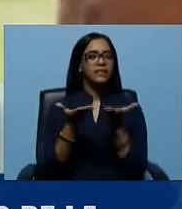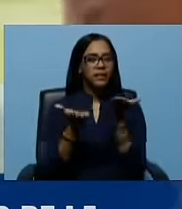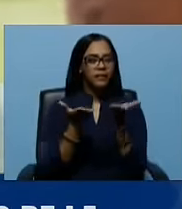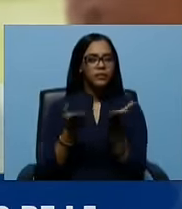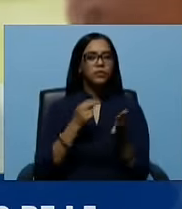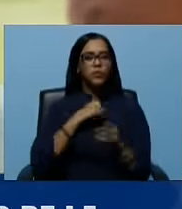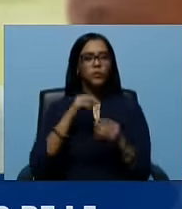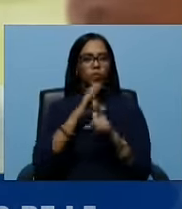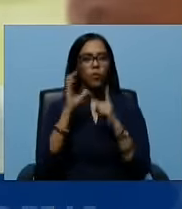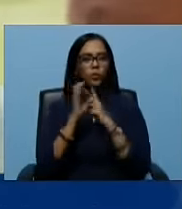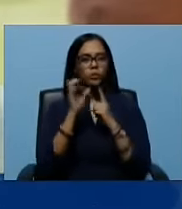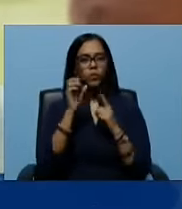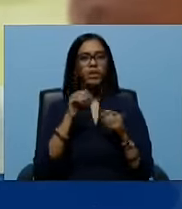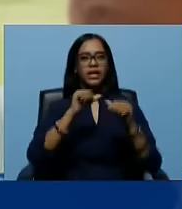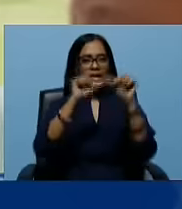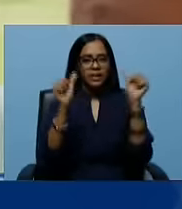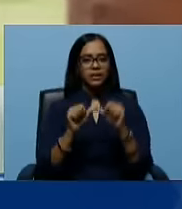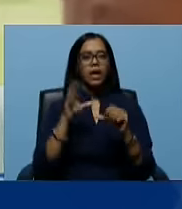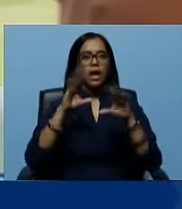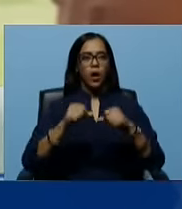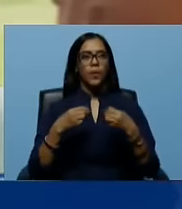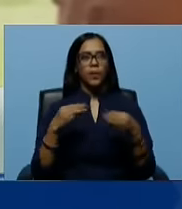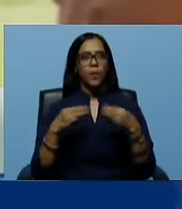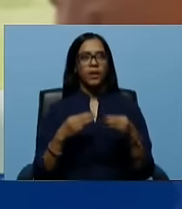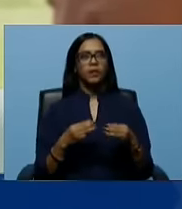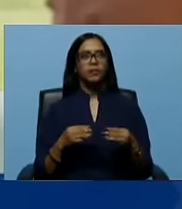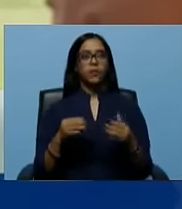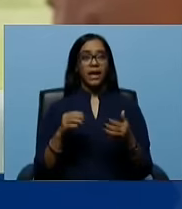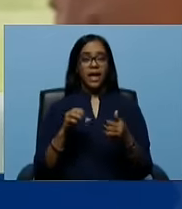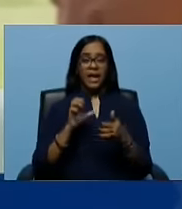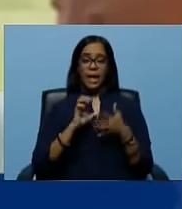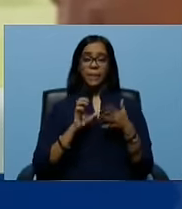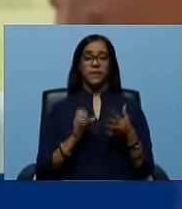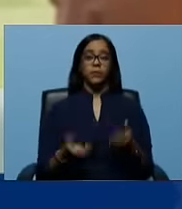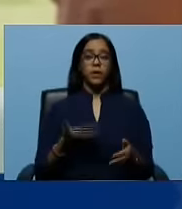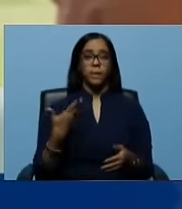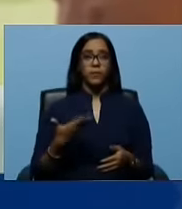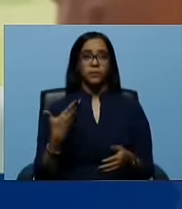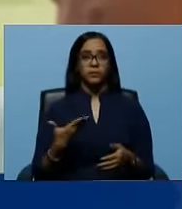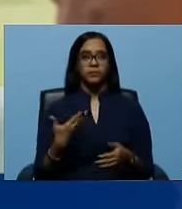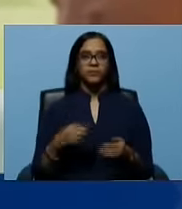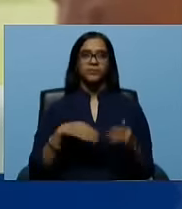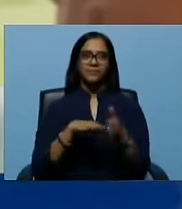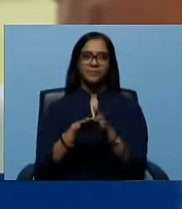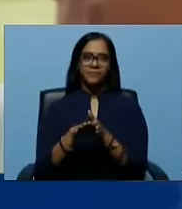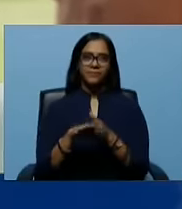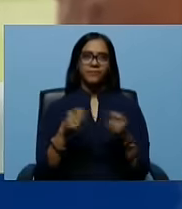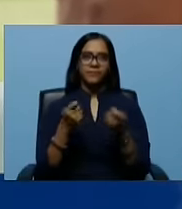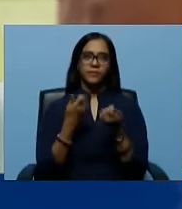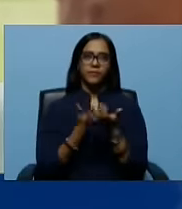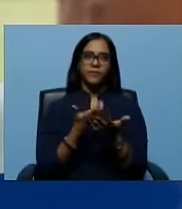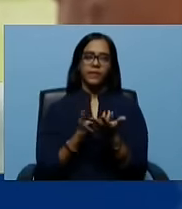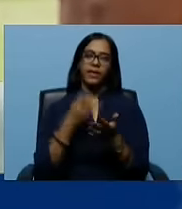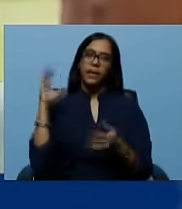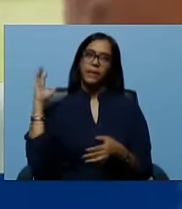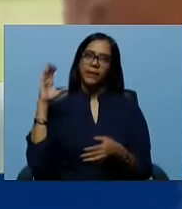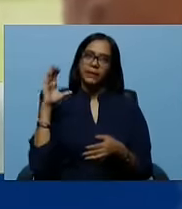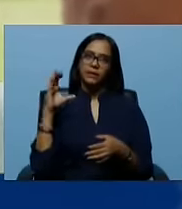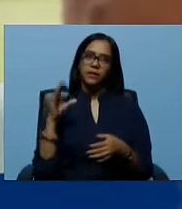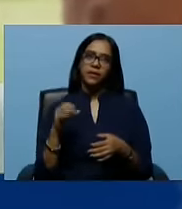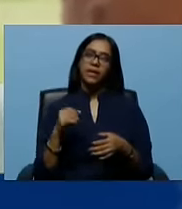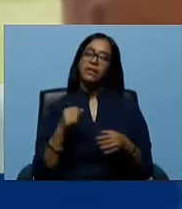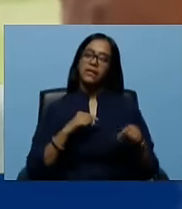artesanos las compras públicas, que son una herramienta extraordinaria para el desarrollo de la economía del país, si